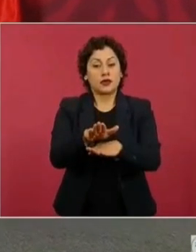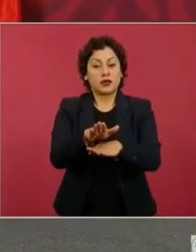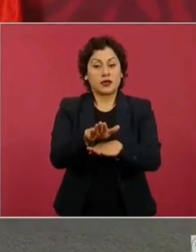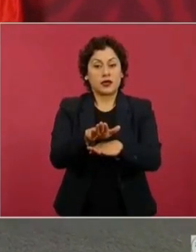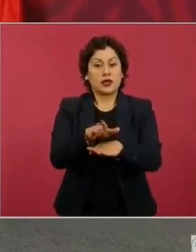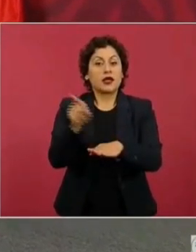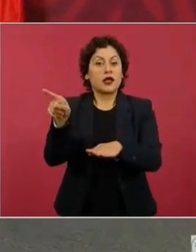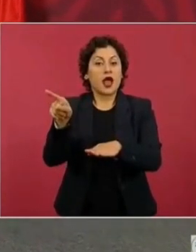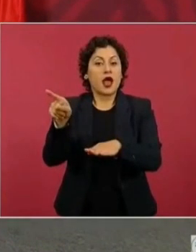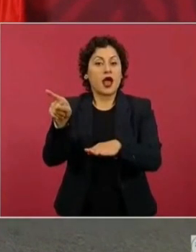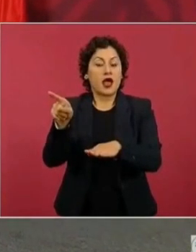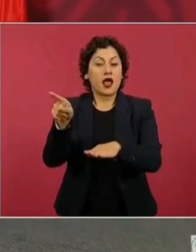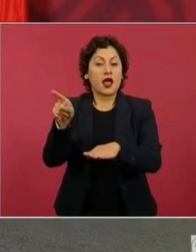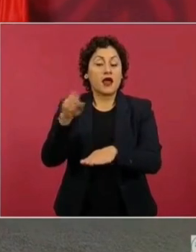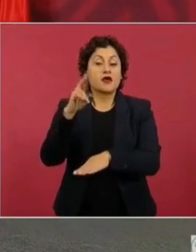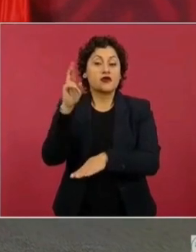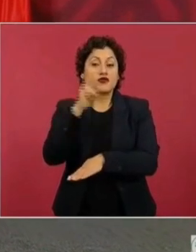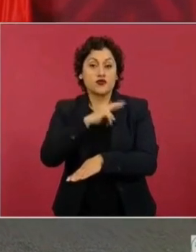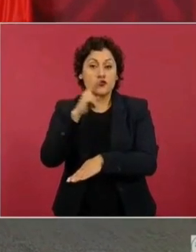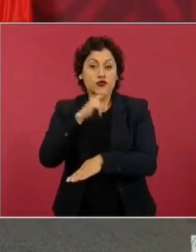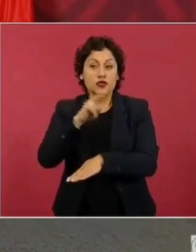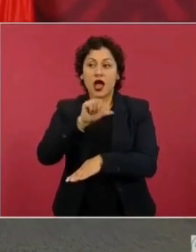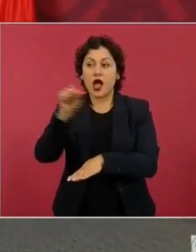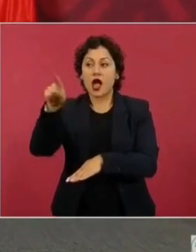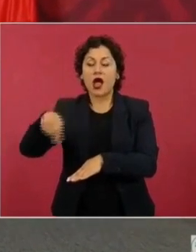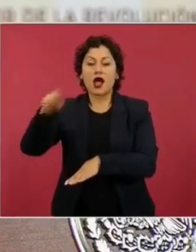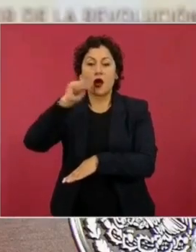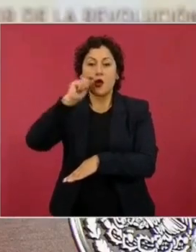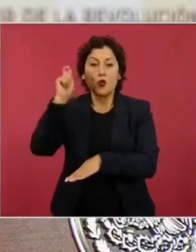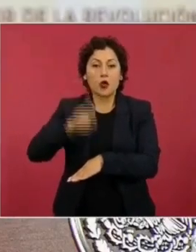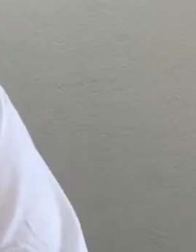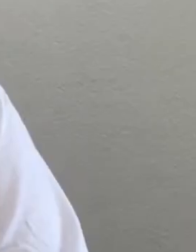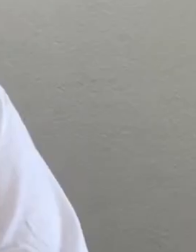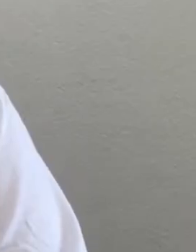como el licenciado, ¿verdad? Brígida, yo...